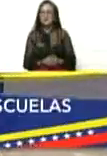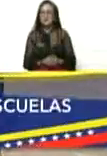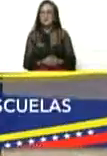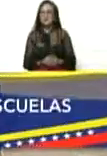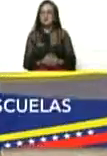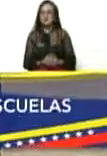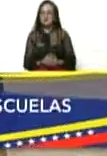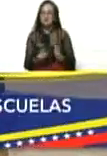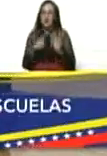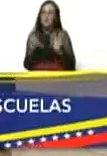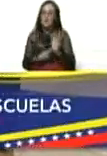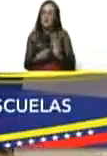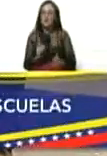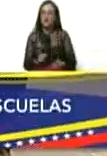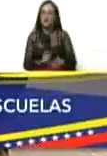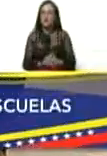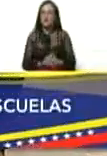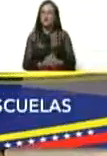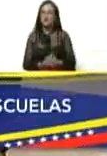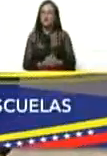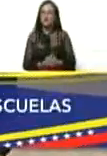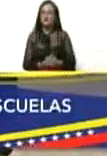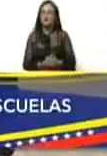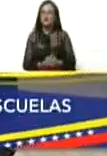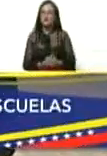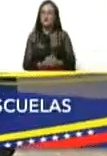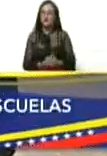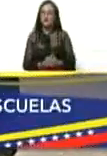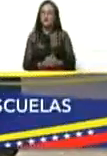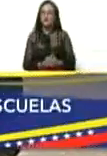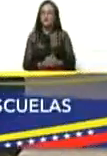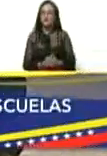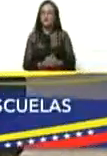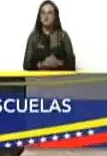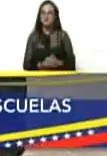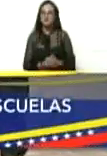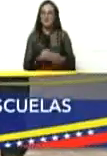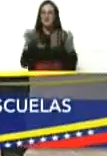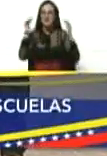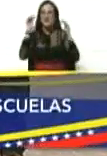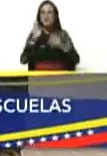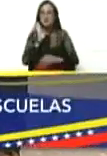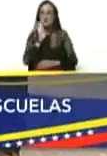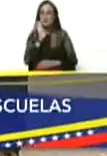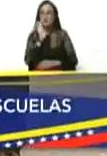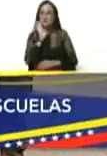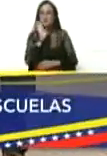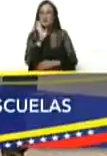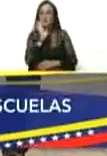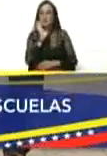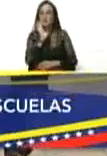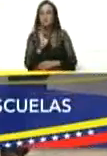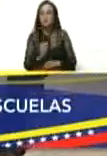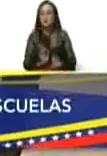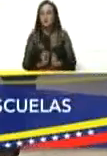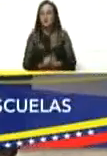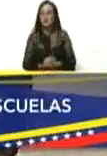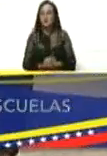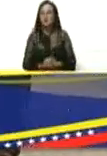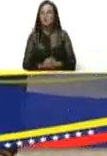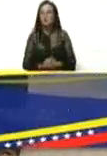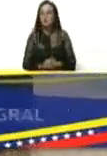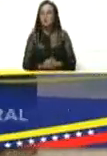hacerlo completo. Pintarla mejor. Ese techo está como sucio. Bueno, hay detalles,